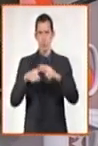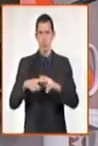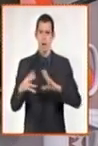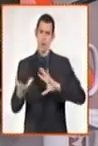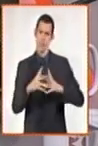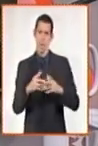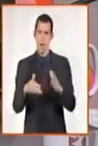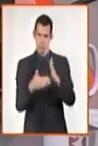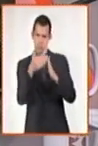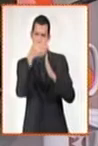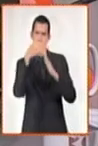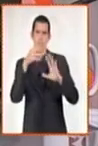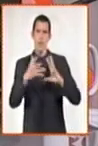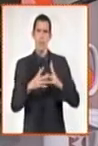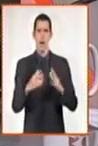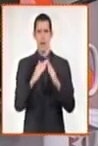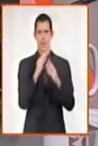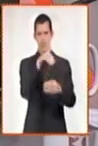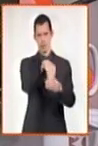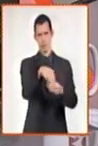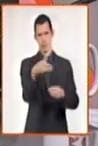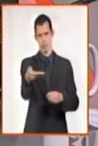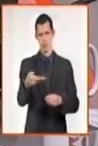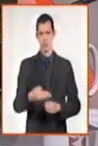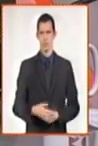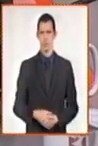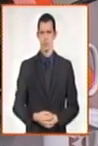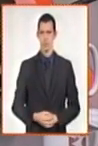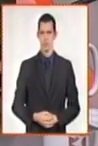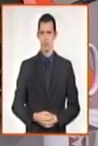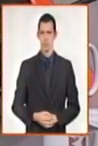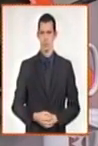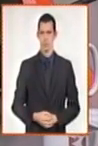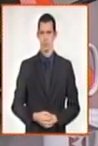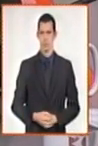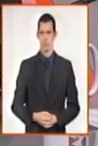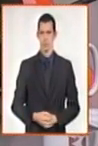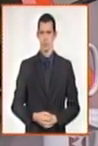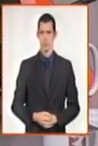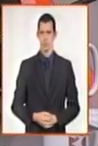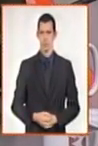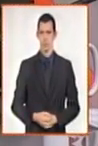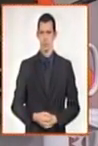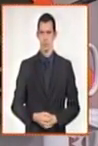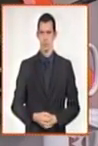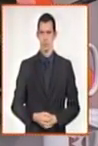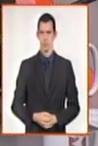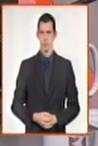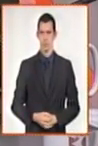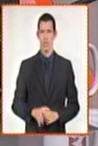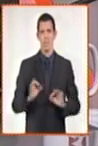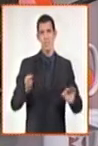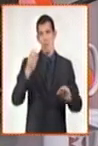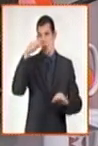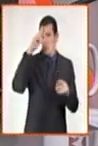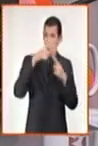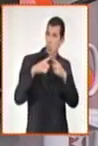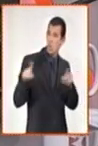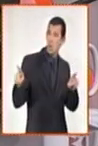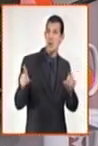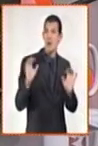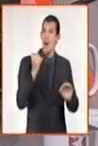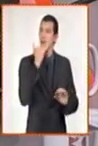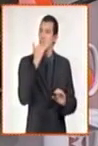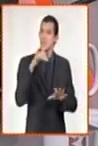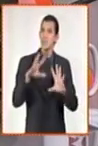bienes y la fecha de emisión de los estados financieros como consecuencia del impacto que ha tenido en todo el país